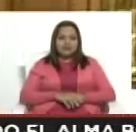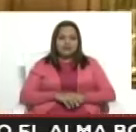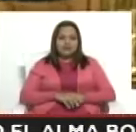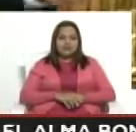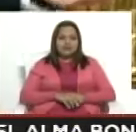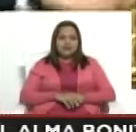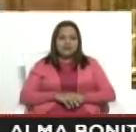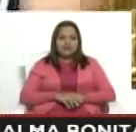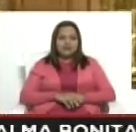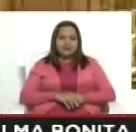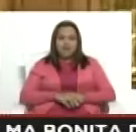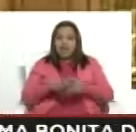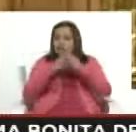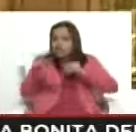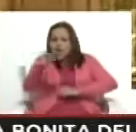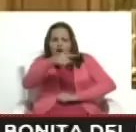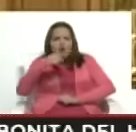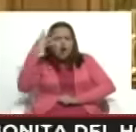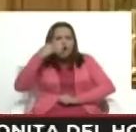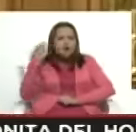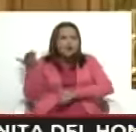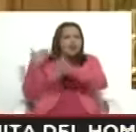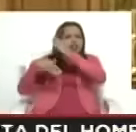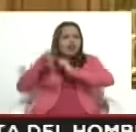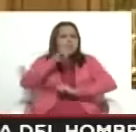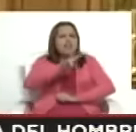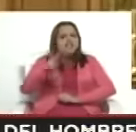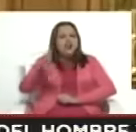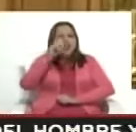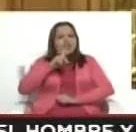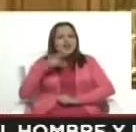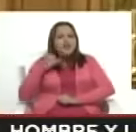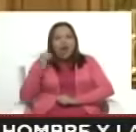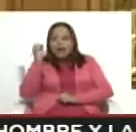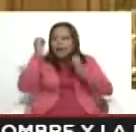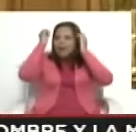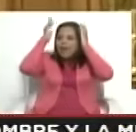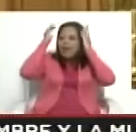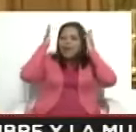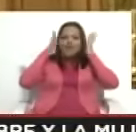Todos eran unos chamos hace 22 años. Ya ustedes ven cómo tenía pelo yo.